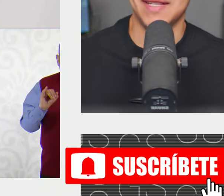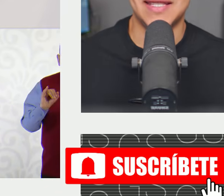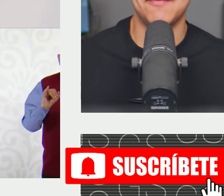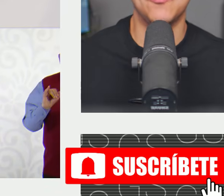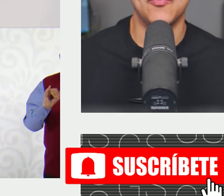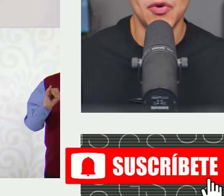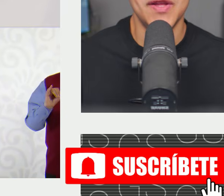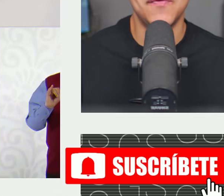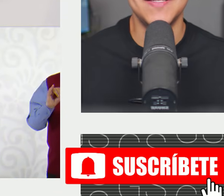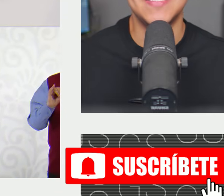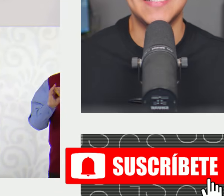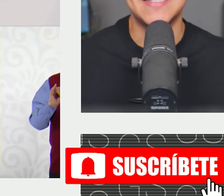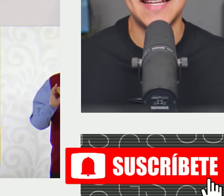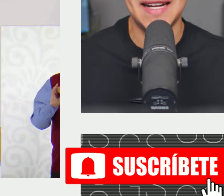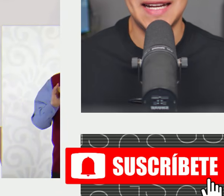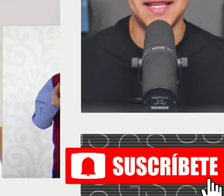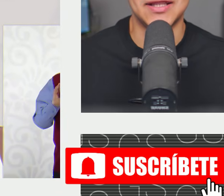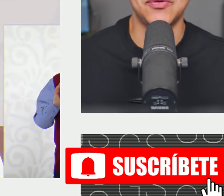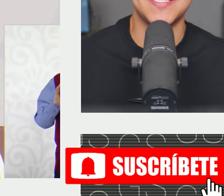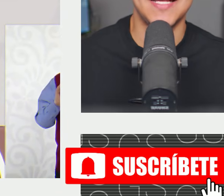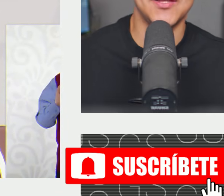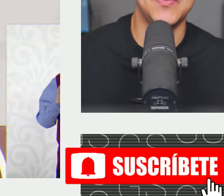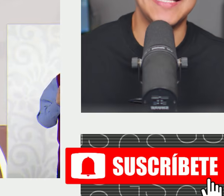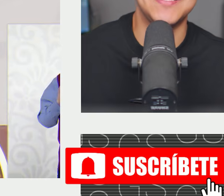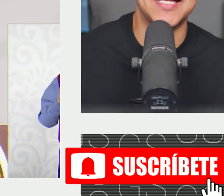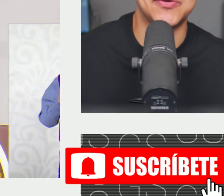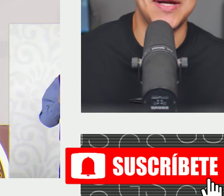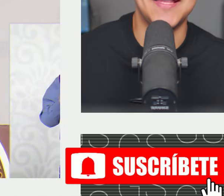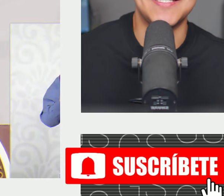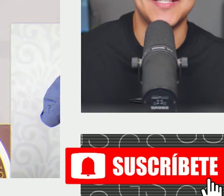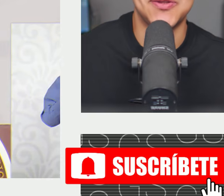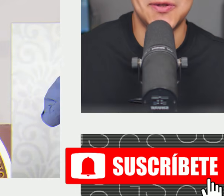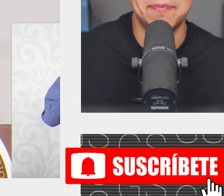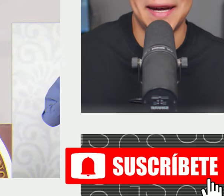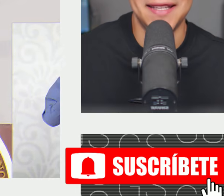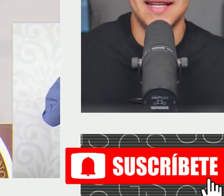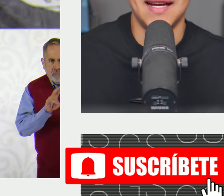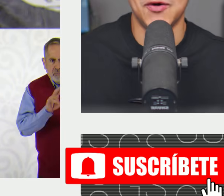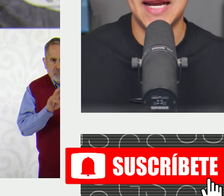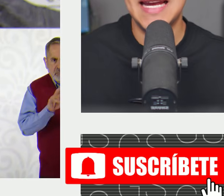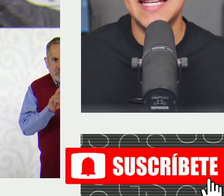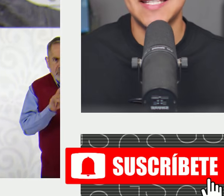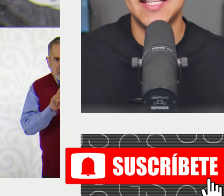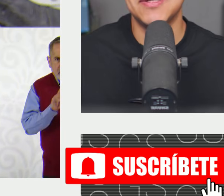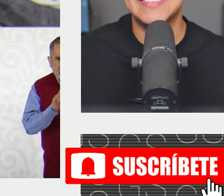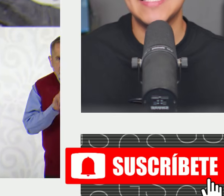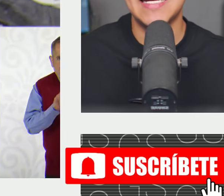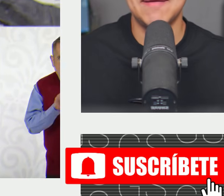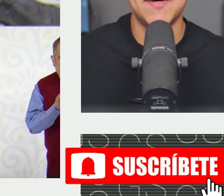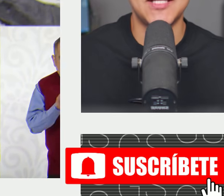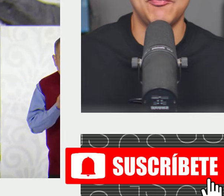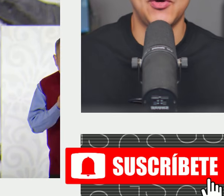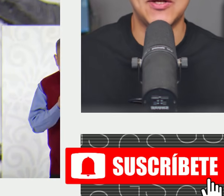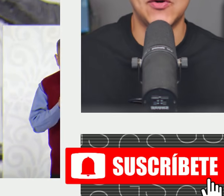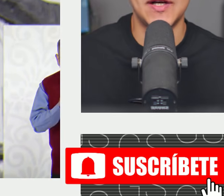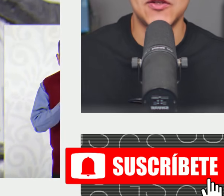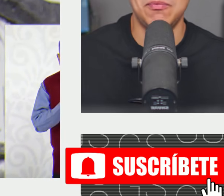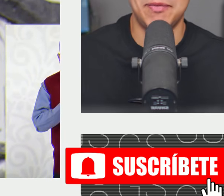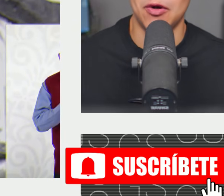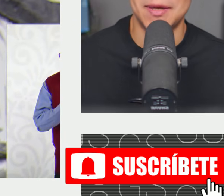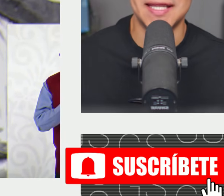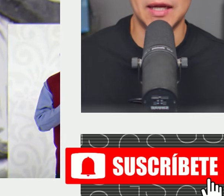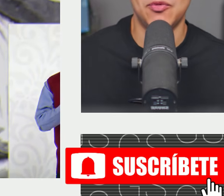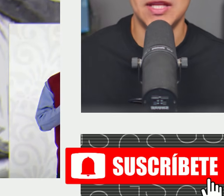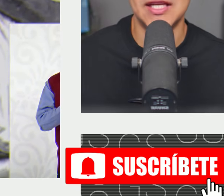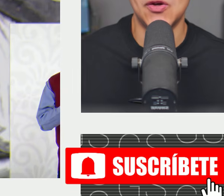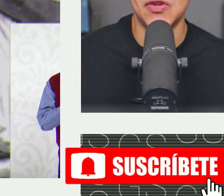Dice, está muy difícil ser candidato y lanzar tu candidatura desde otro país. Ahora la iniciativa tendrá que pasar por el Congreso, pero